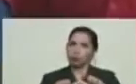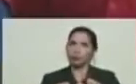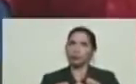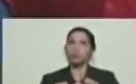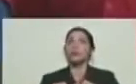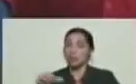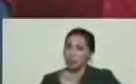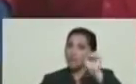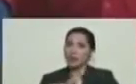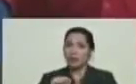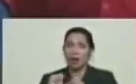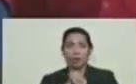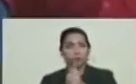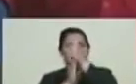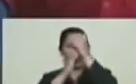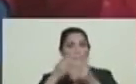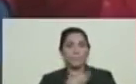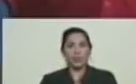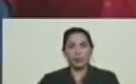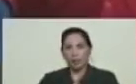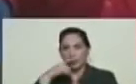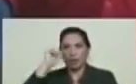líder, presidente Nicolás Maduro.